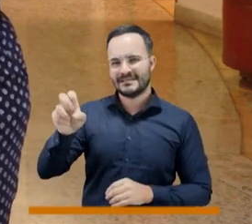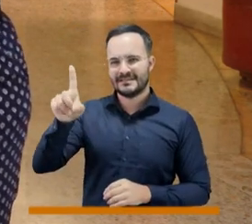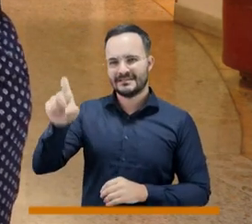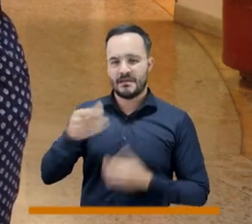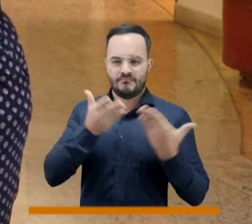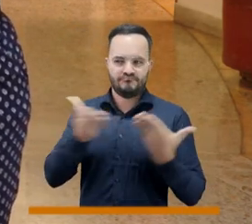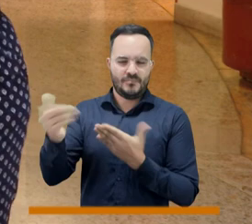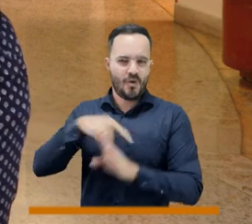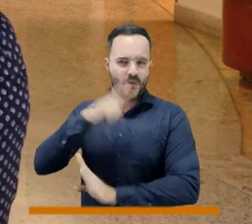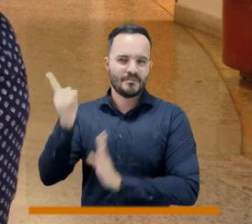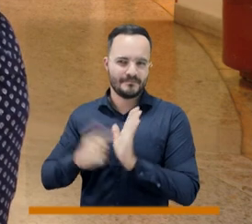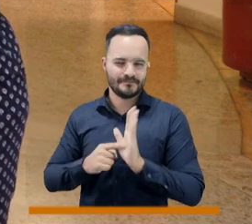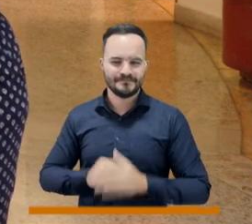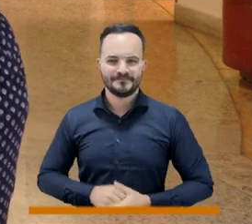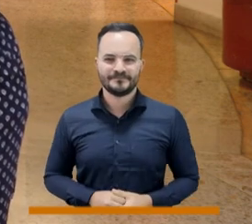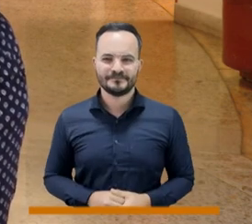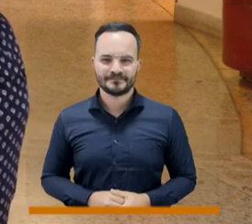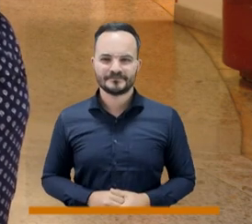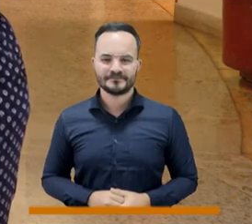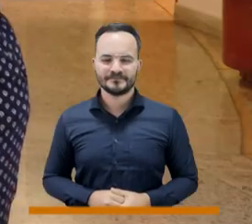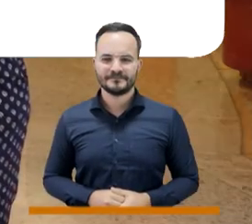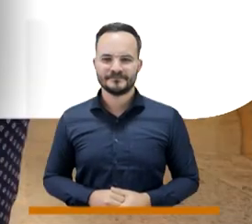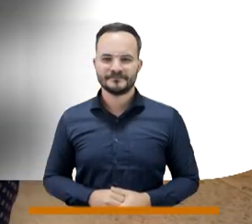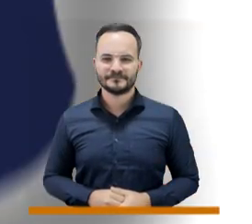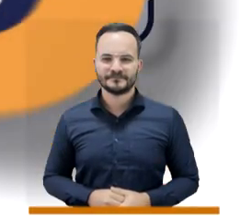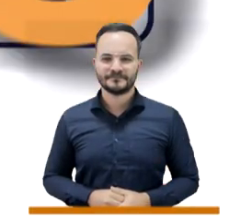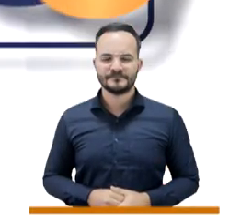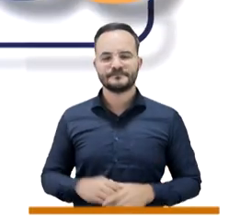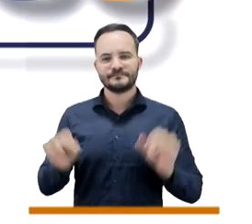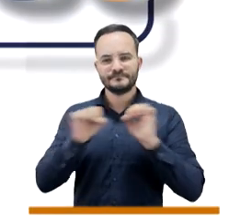sesión 676 del Consejo de Medellín.